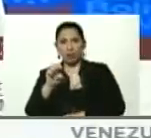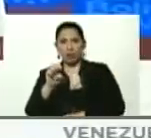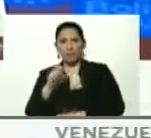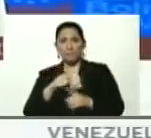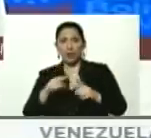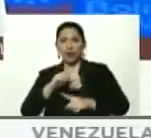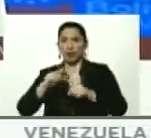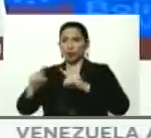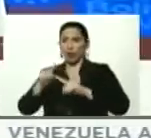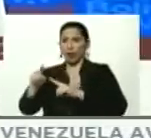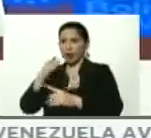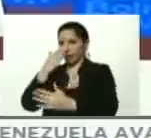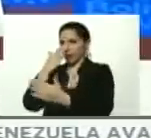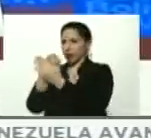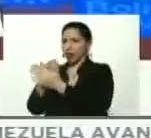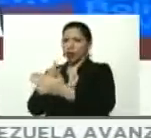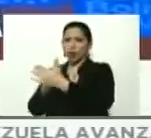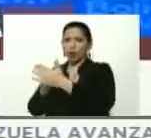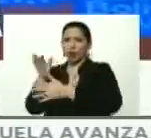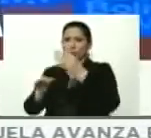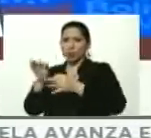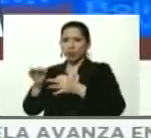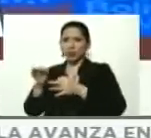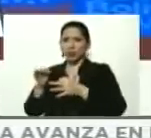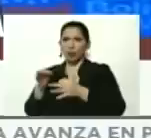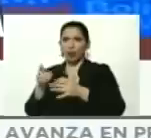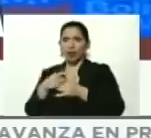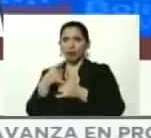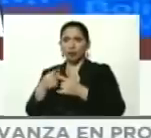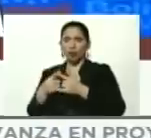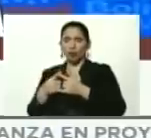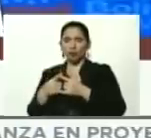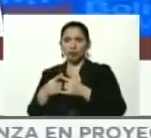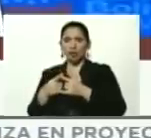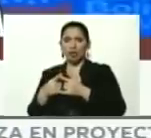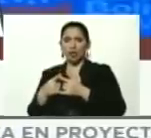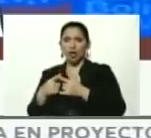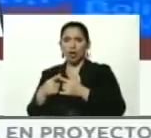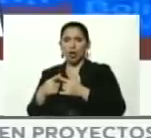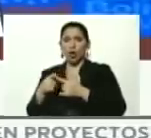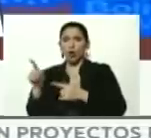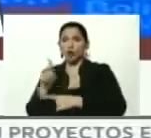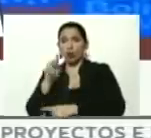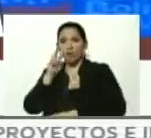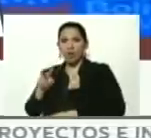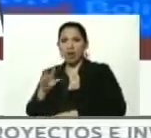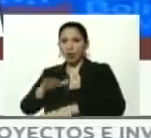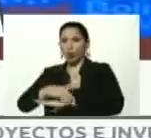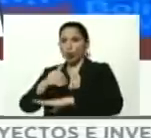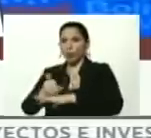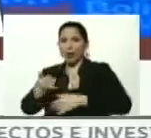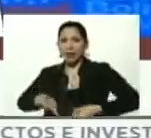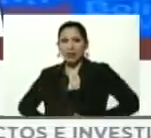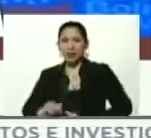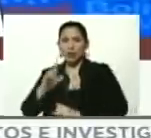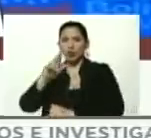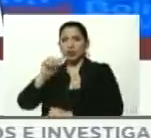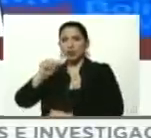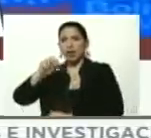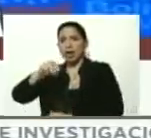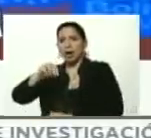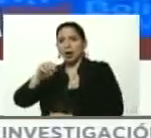esos juicios y levantara la responsabilidad del hijo de Ramos Alud, Ricardo